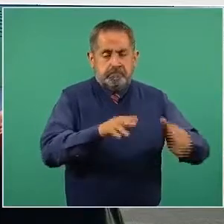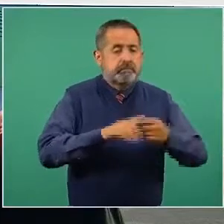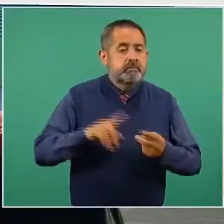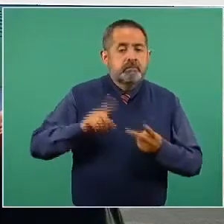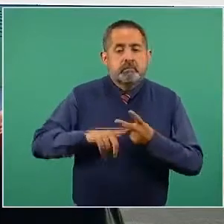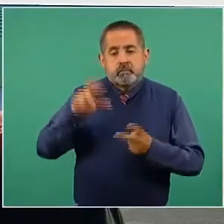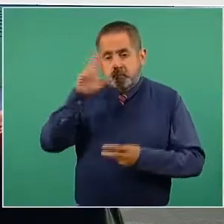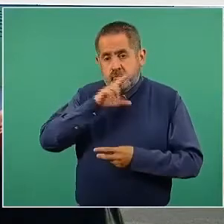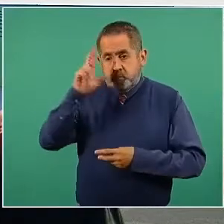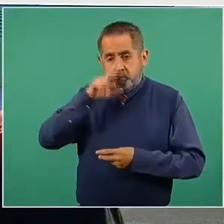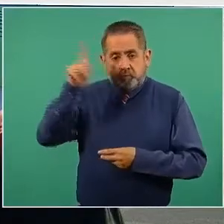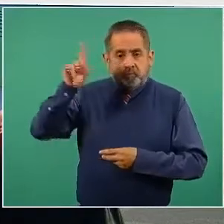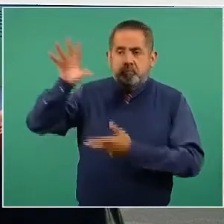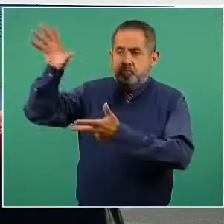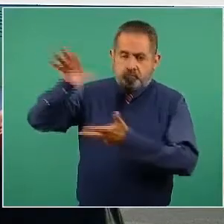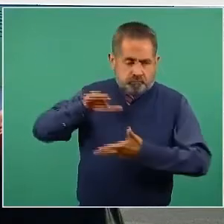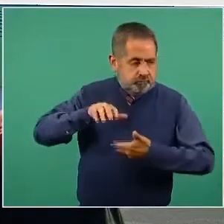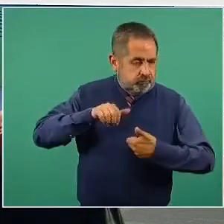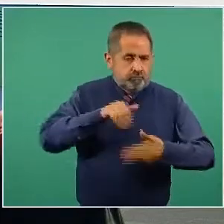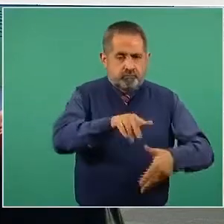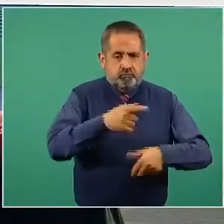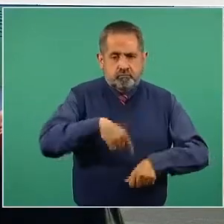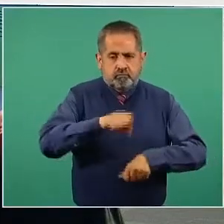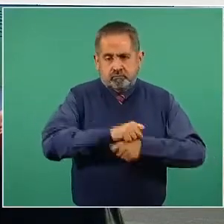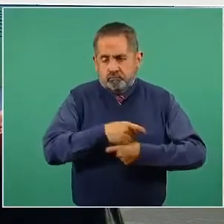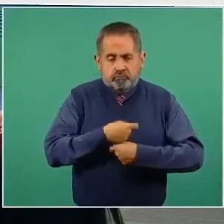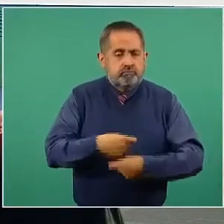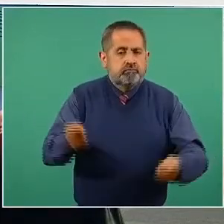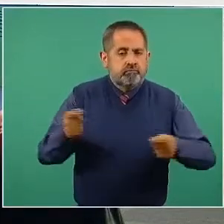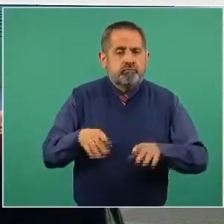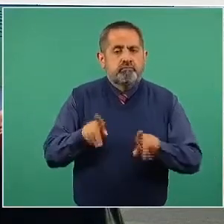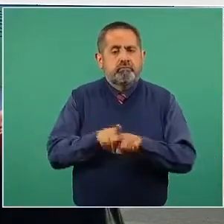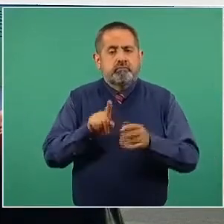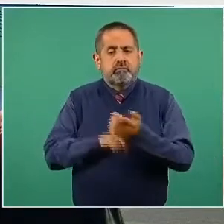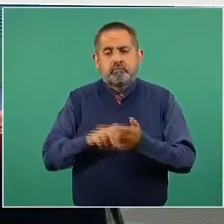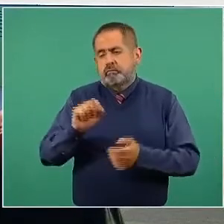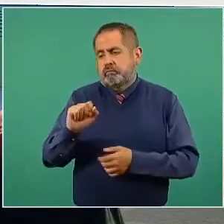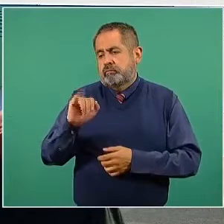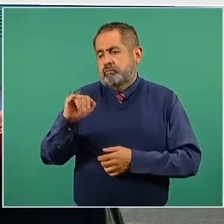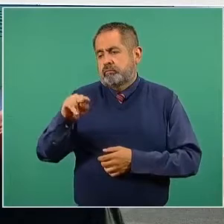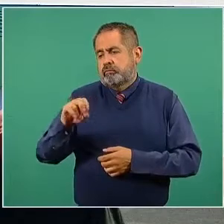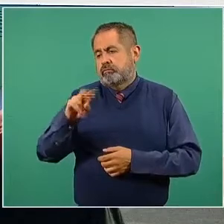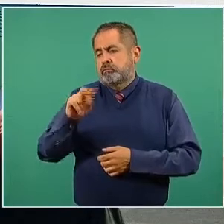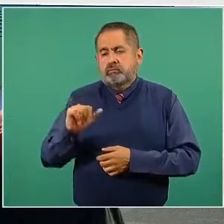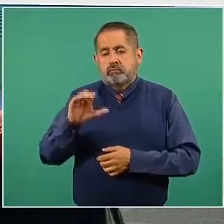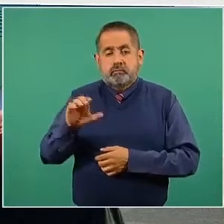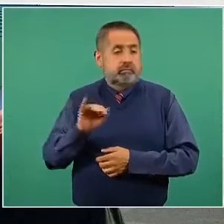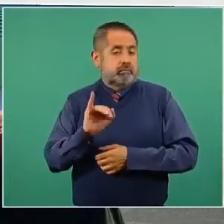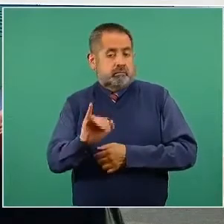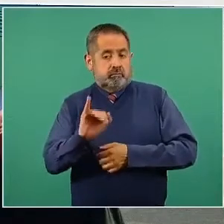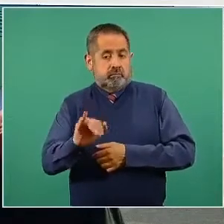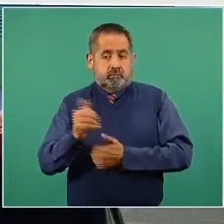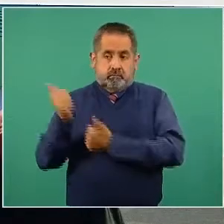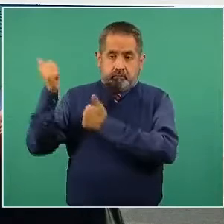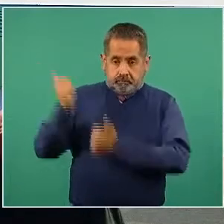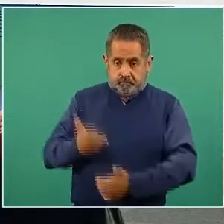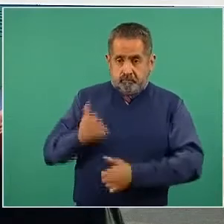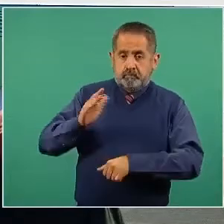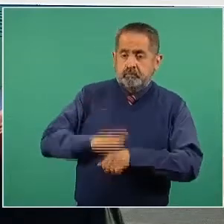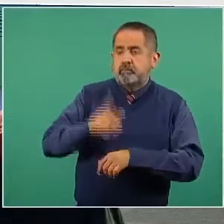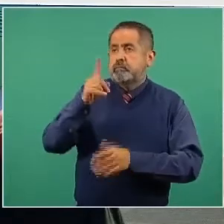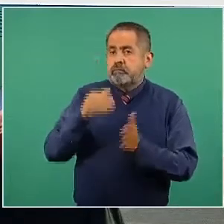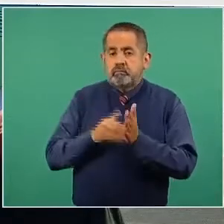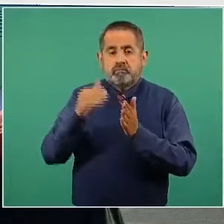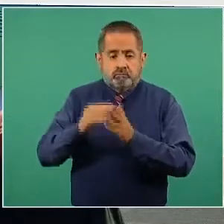Sputnik es todo lo que se recibirá en la semana, y de vacuna Sinovac se tiene contemplado que el jueves llegue un embarque de 1